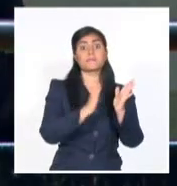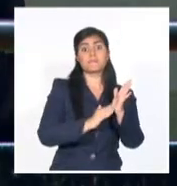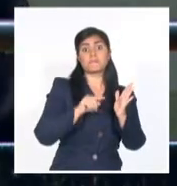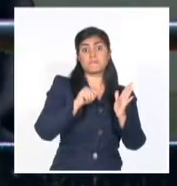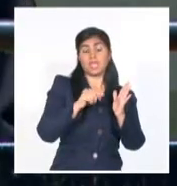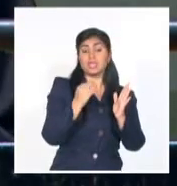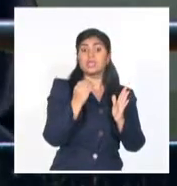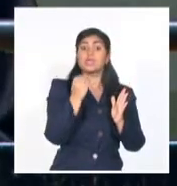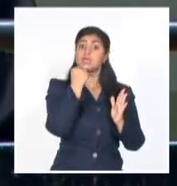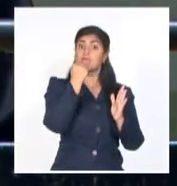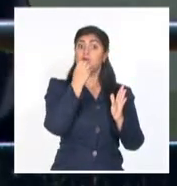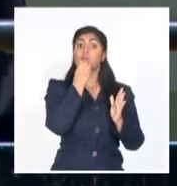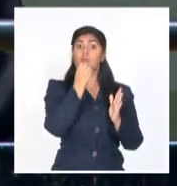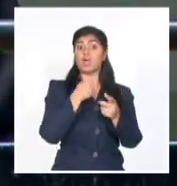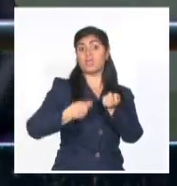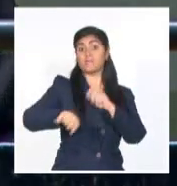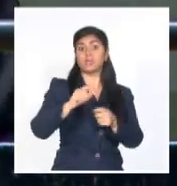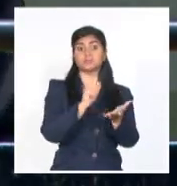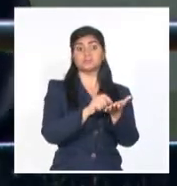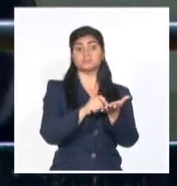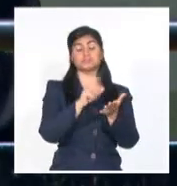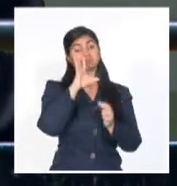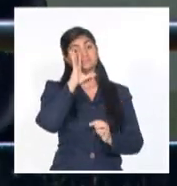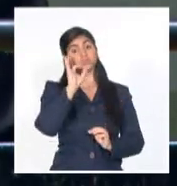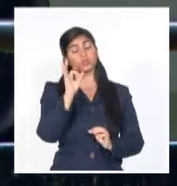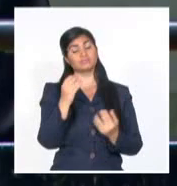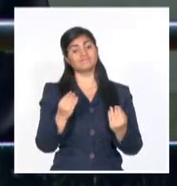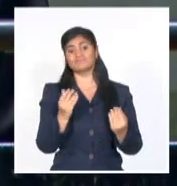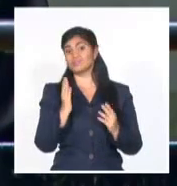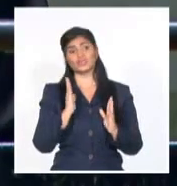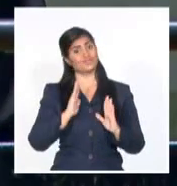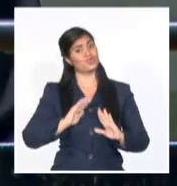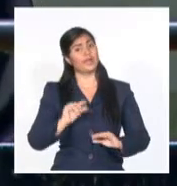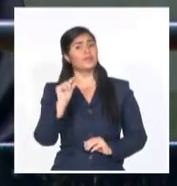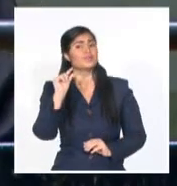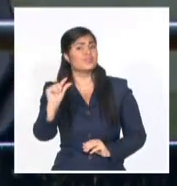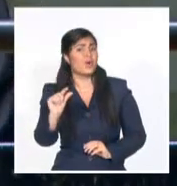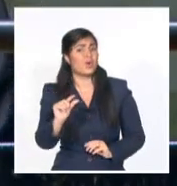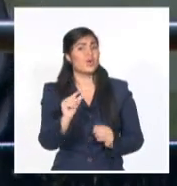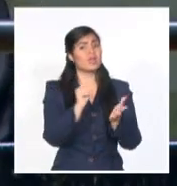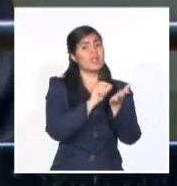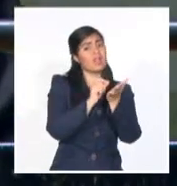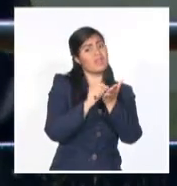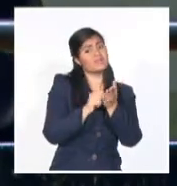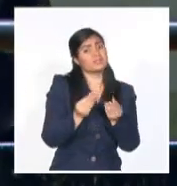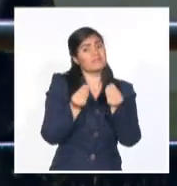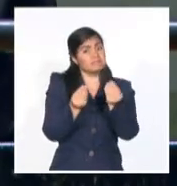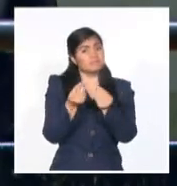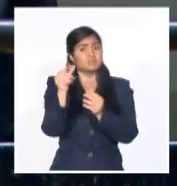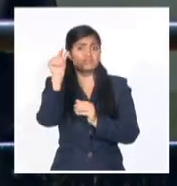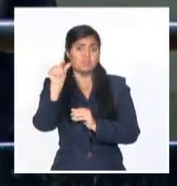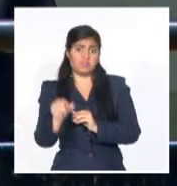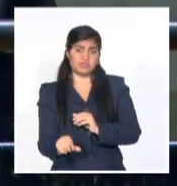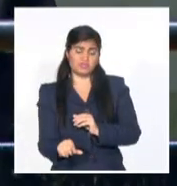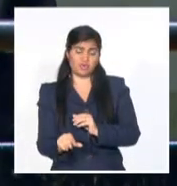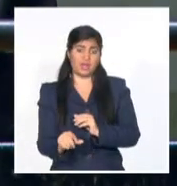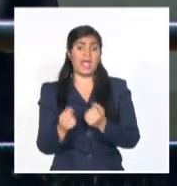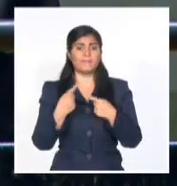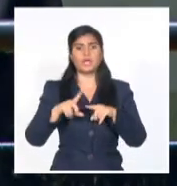las familias, sin excepción, bajo precios extraordinariamente